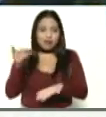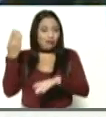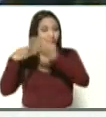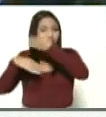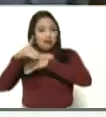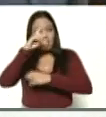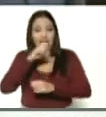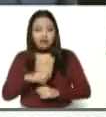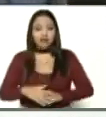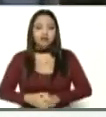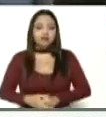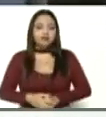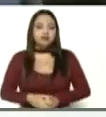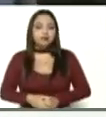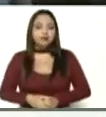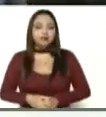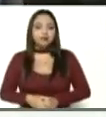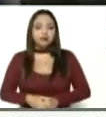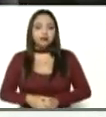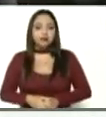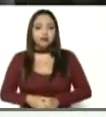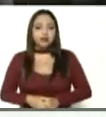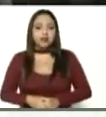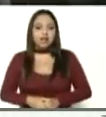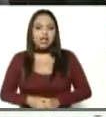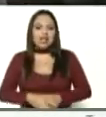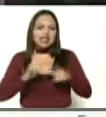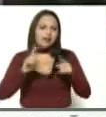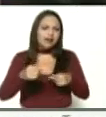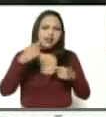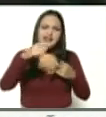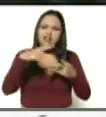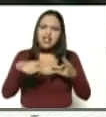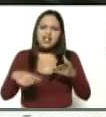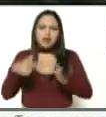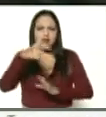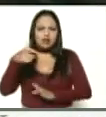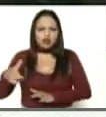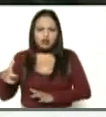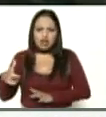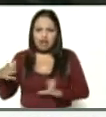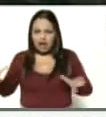días, creo que también estaba Bracho en ese tiempo.